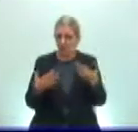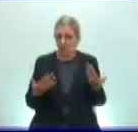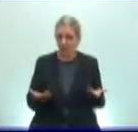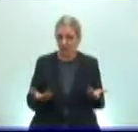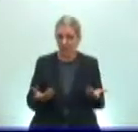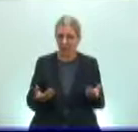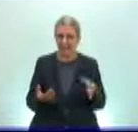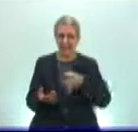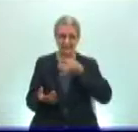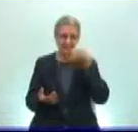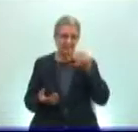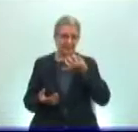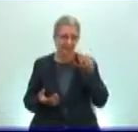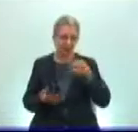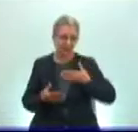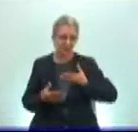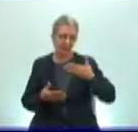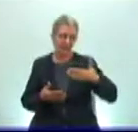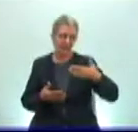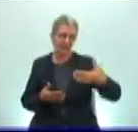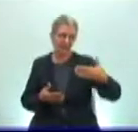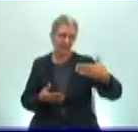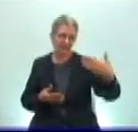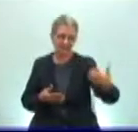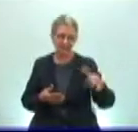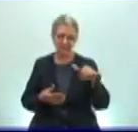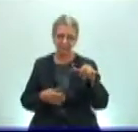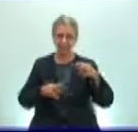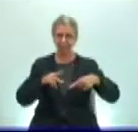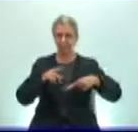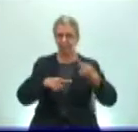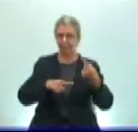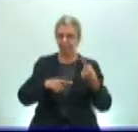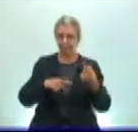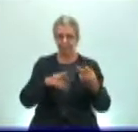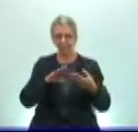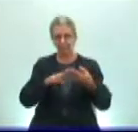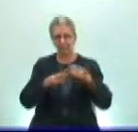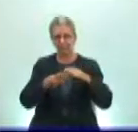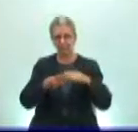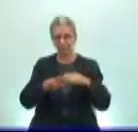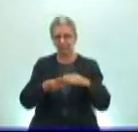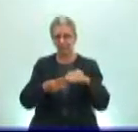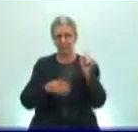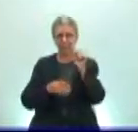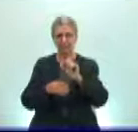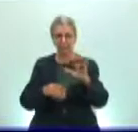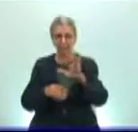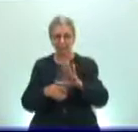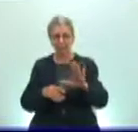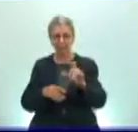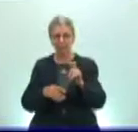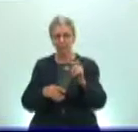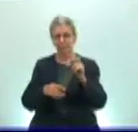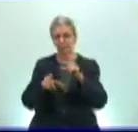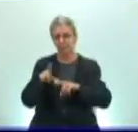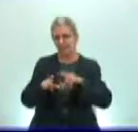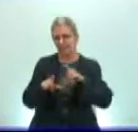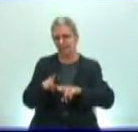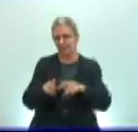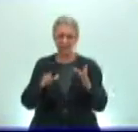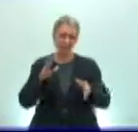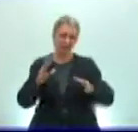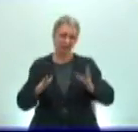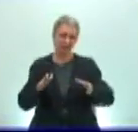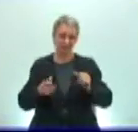hoy explicar los avances y contradicciones de la sociedad soviética en la etapa. Para